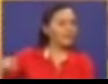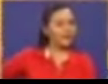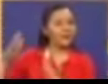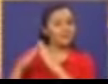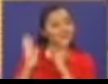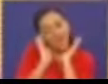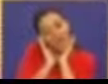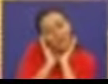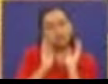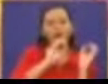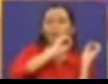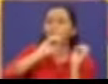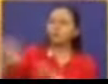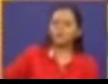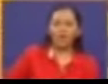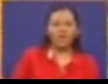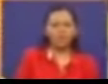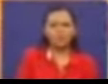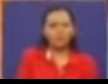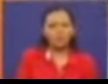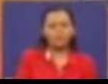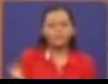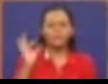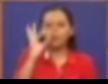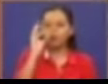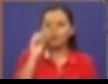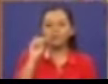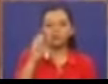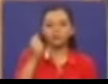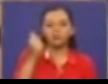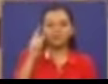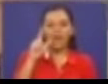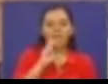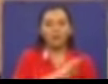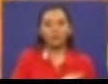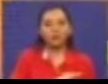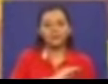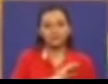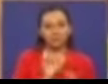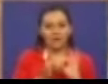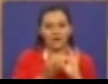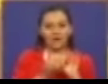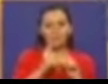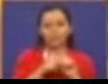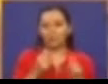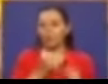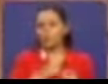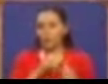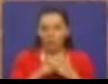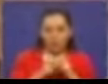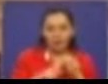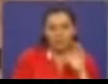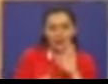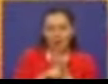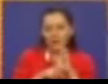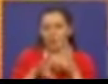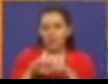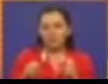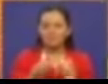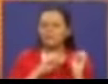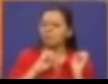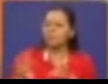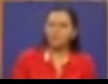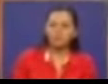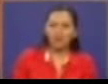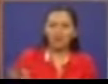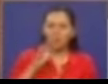abandonada, que el Fonsal, que eso es del municipio, empezó a intervenirla, pero que hay un lío de propiedad, etcétera, y que la hacienda está